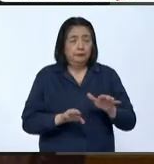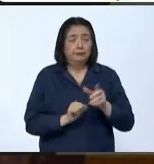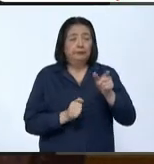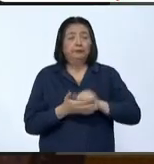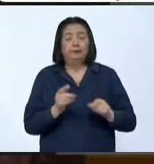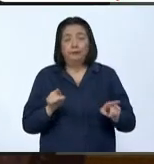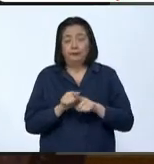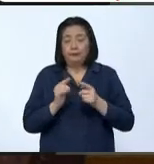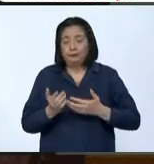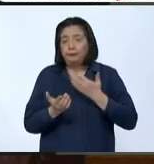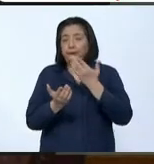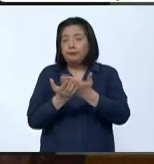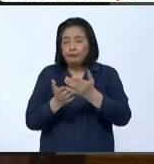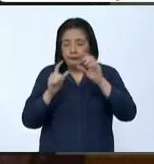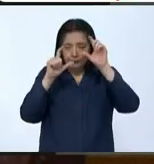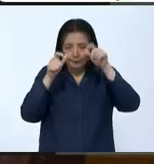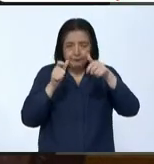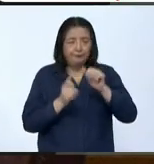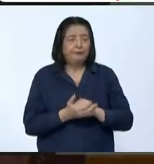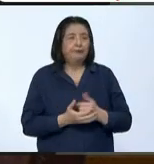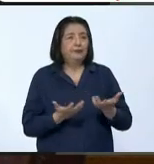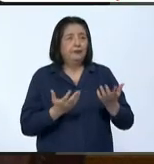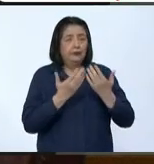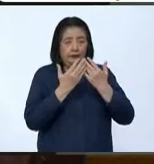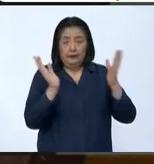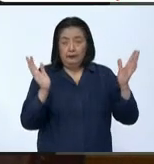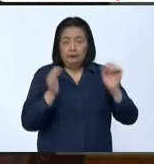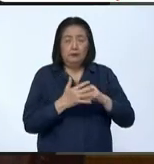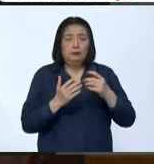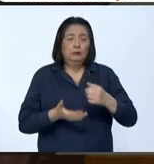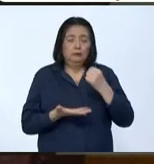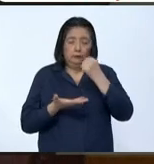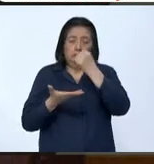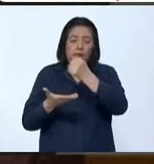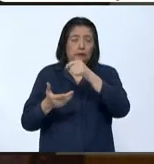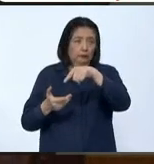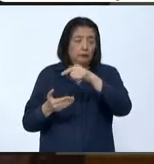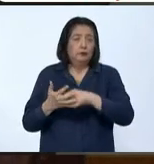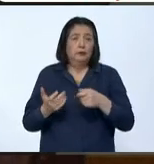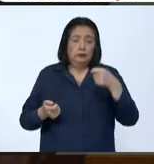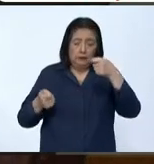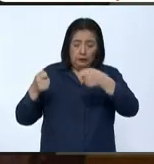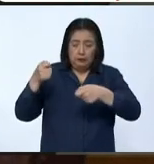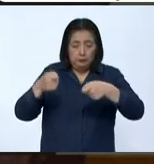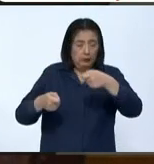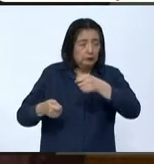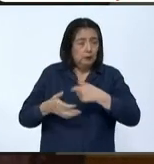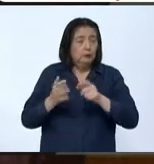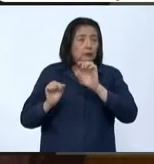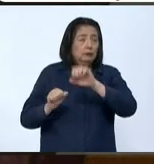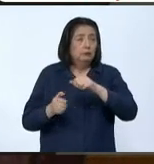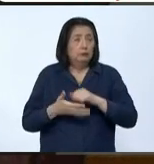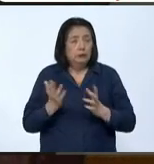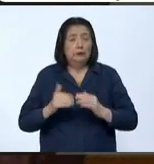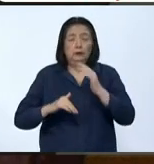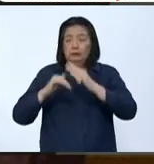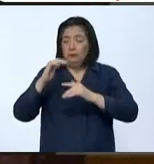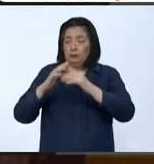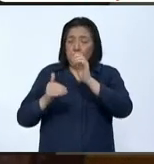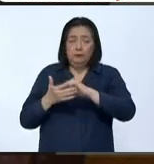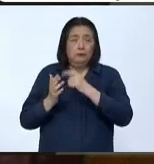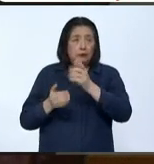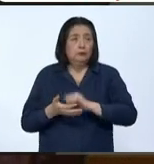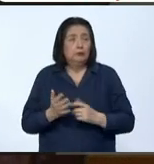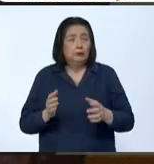propondremos al congreso la creación de un fondo soberano de inversión para financiar infraestructura